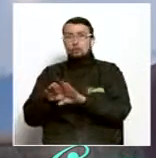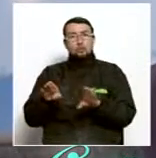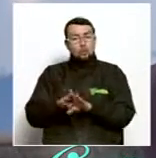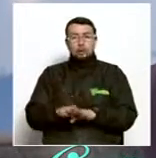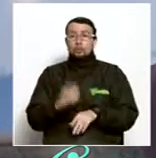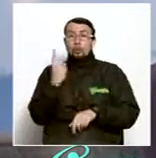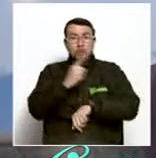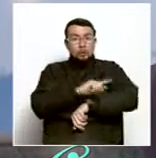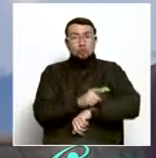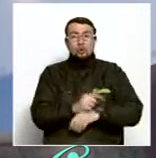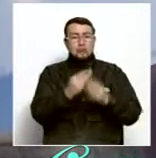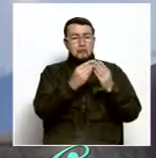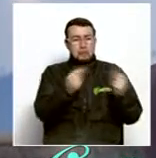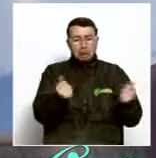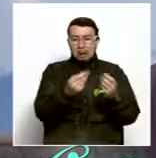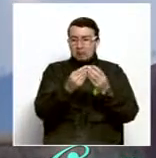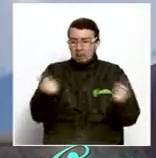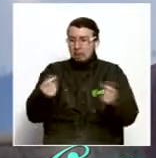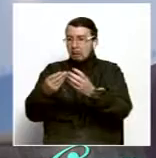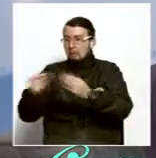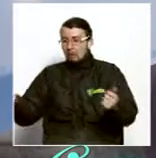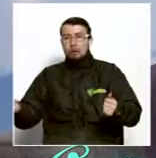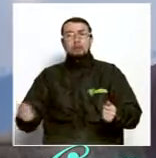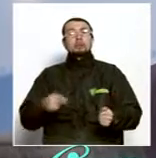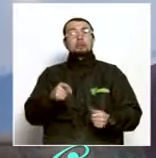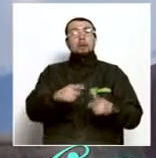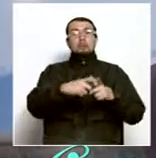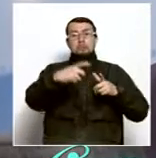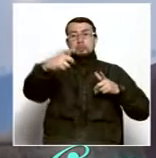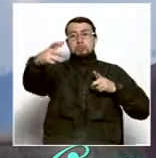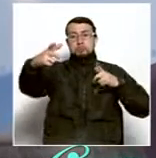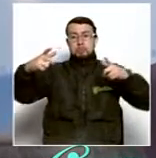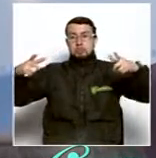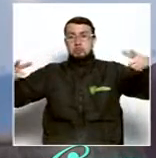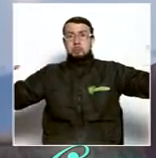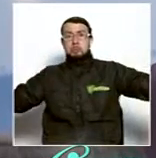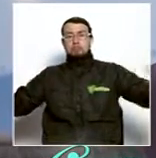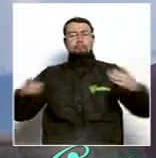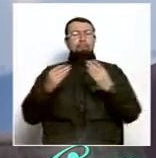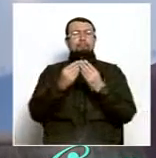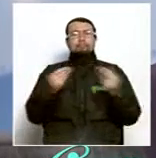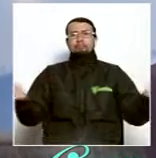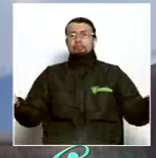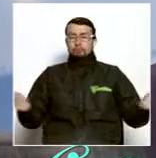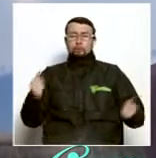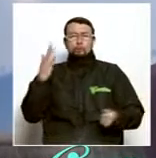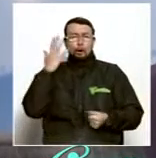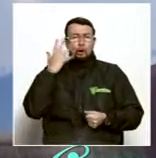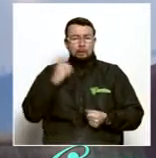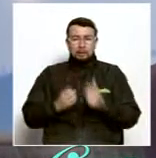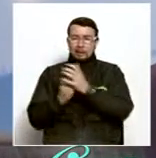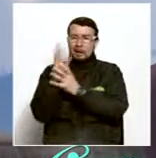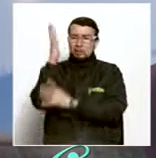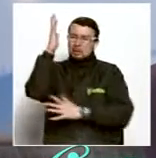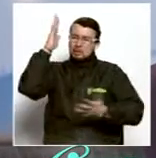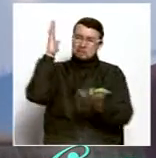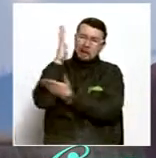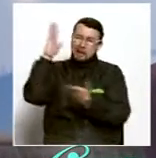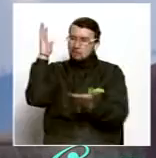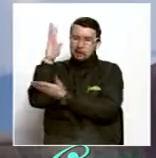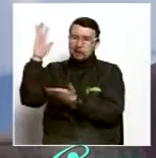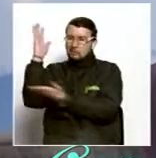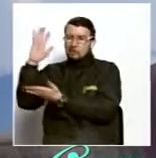minuto que transcurre, ¿sí? Así de grande es el Amazonas que ha resistido ese impacto tan grande. Y eso lo hacen principalmente para